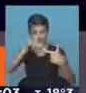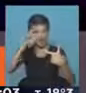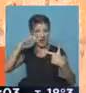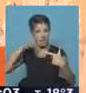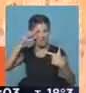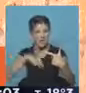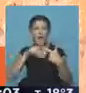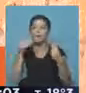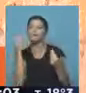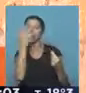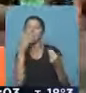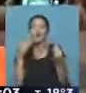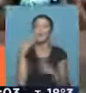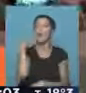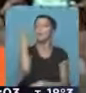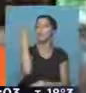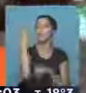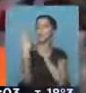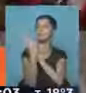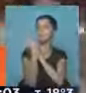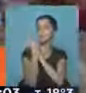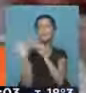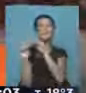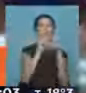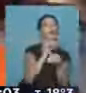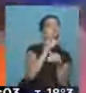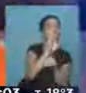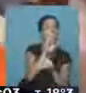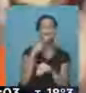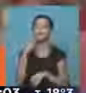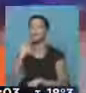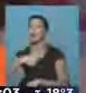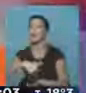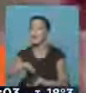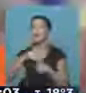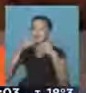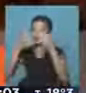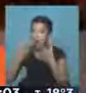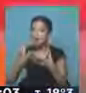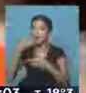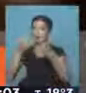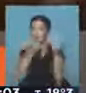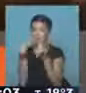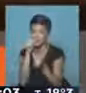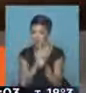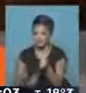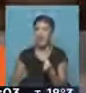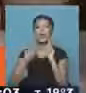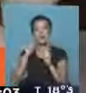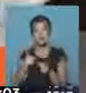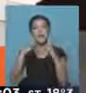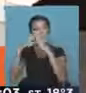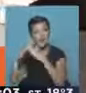conquistar a muchos con un discurso proteccionista a la manera de Donald Trump, prometiendo eficiencia en la administración pública y un mayor bienestar para los